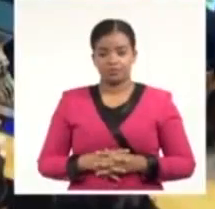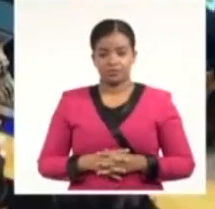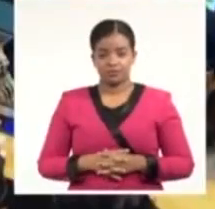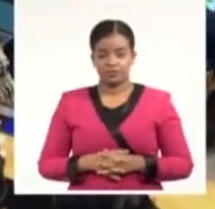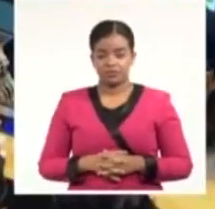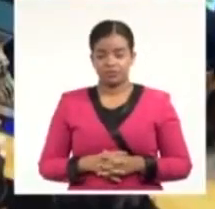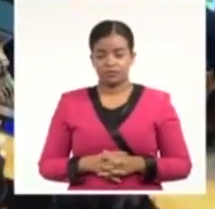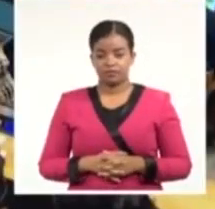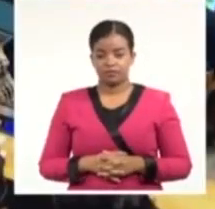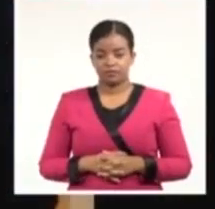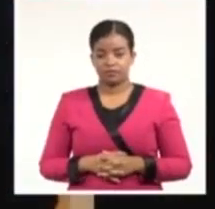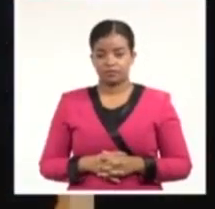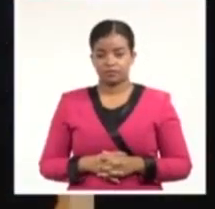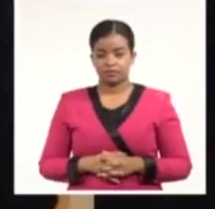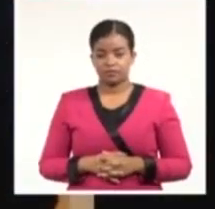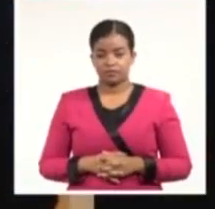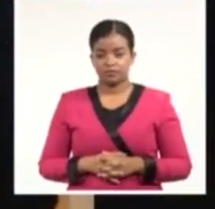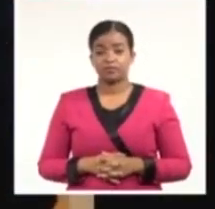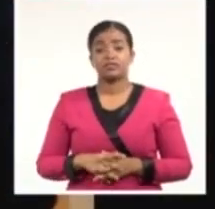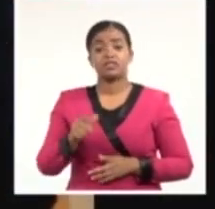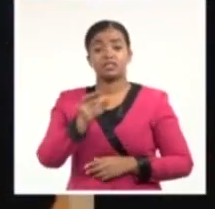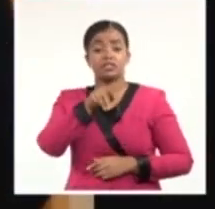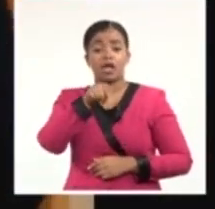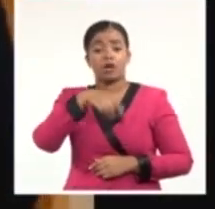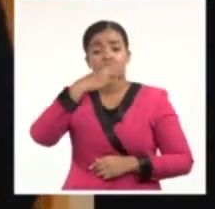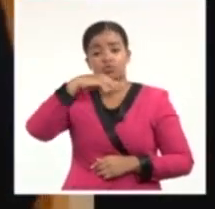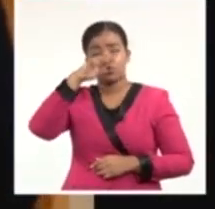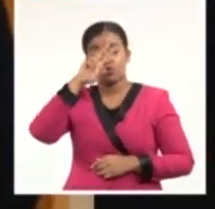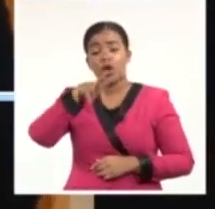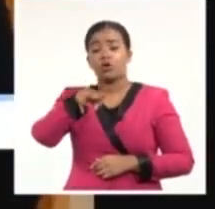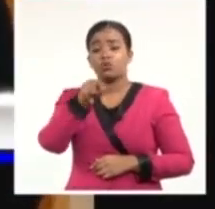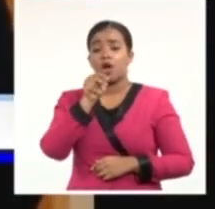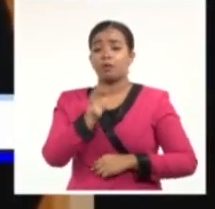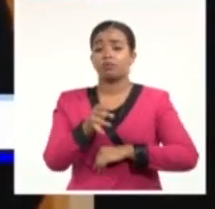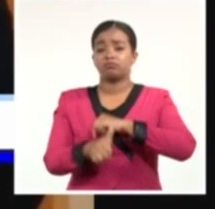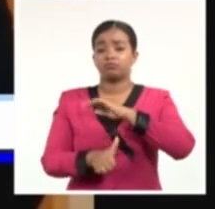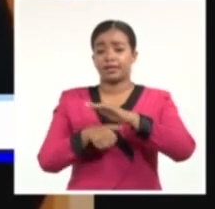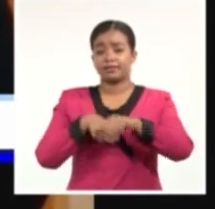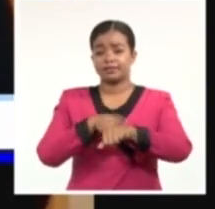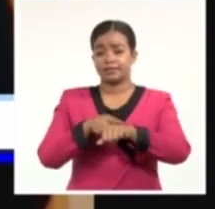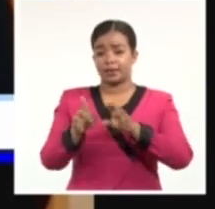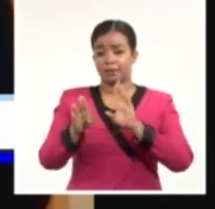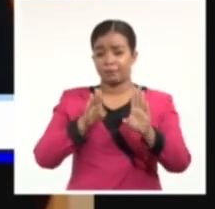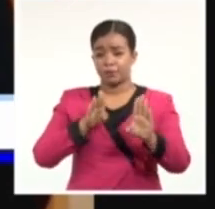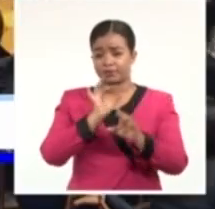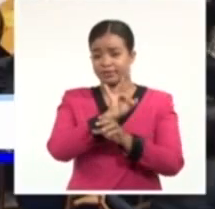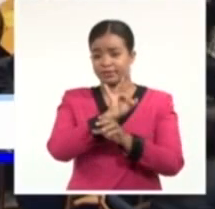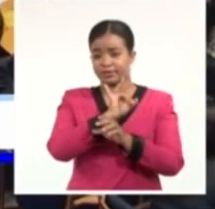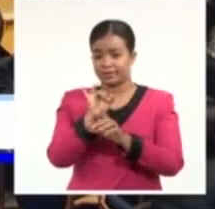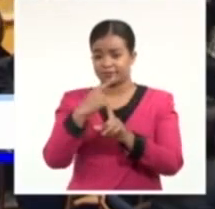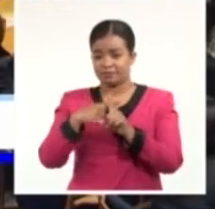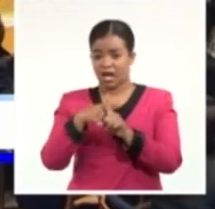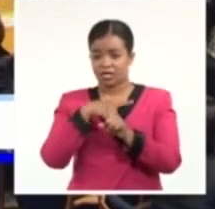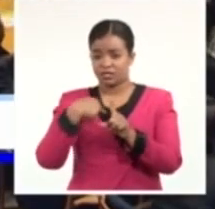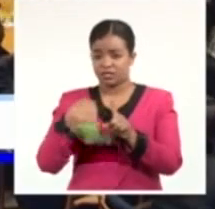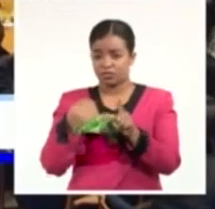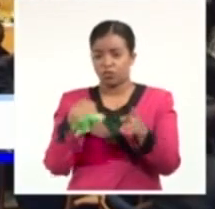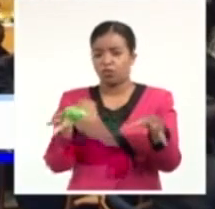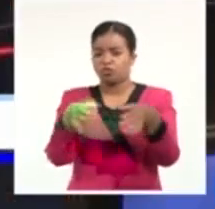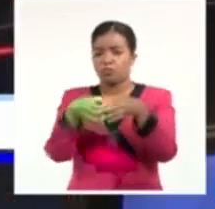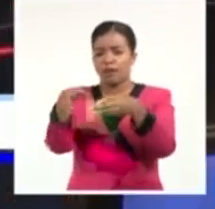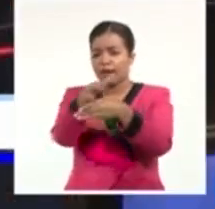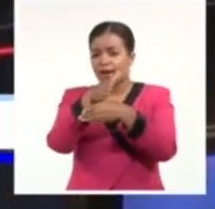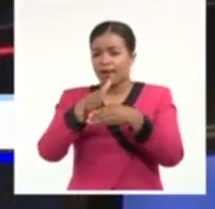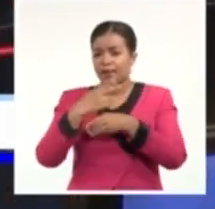Cuba releva a Pakistán en la silla presidencial de G77 más China para 2023, frente al grupo de concertación más amplio y diverso de la